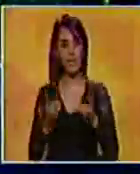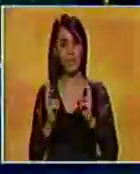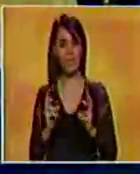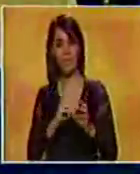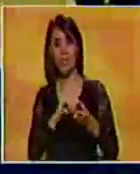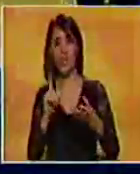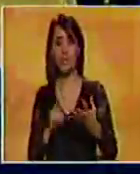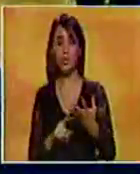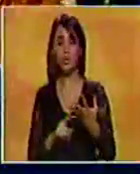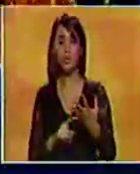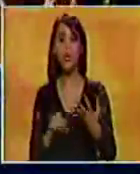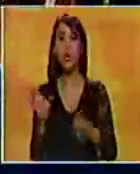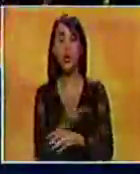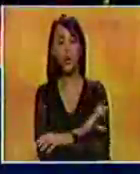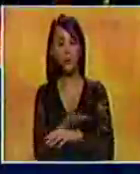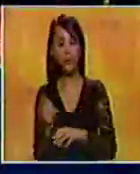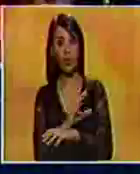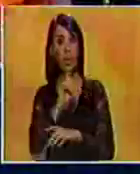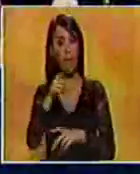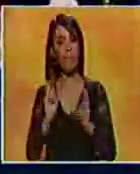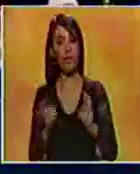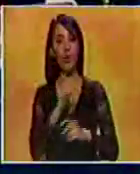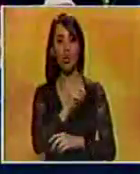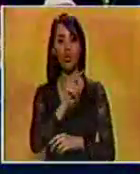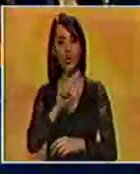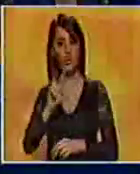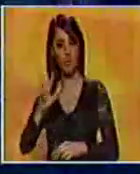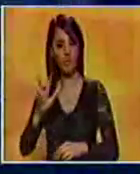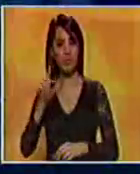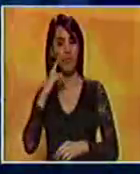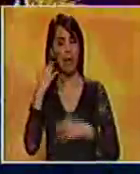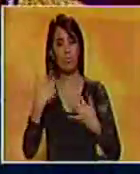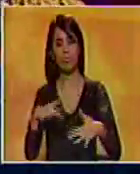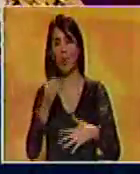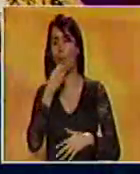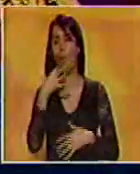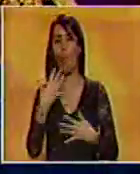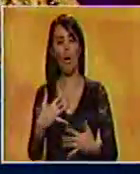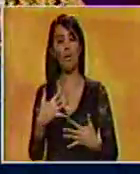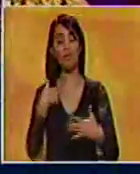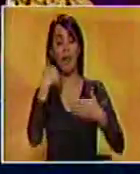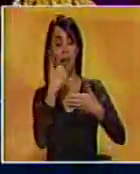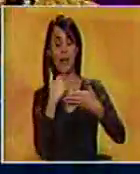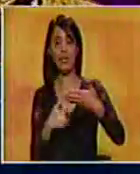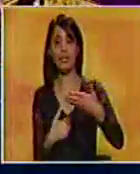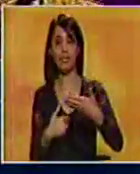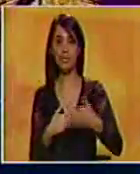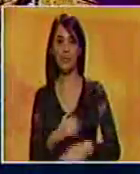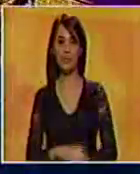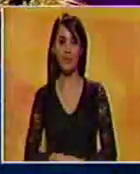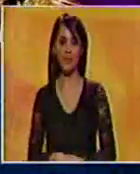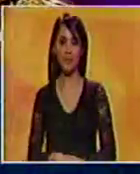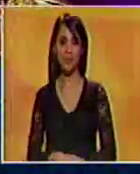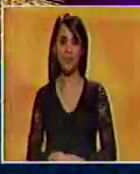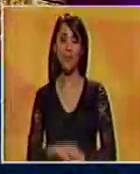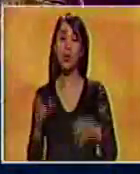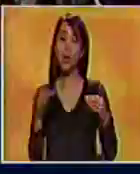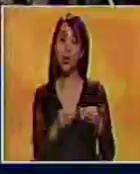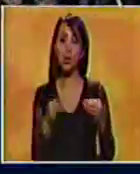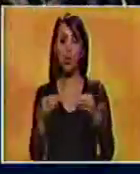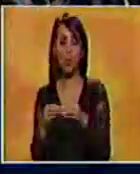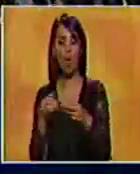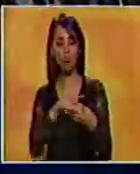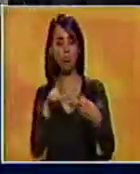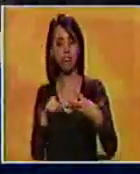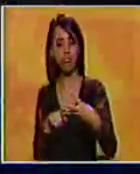Jason Derulo y De La Ghetto interpretaron la canción 1-2-3, que ha resultado todo un hit en las listas de reproducción. Gente de Zona, J Balvin,